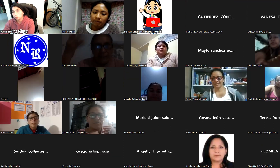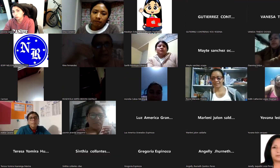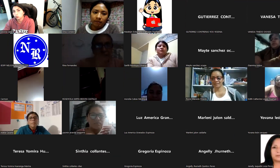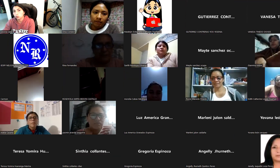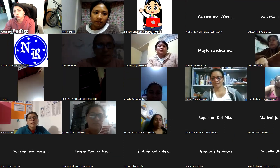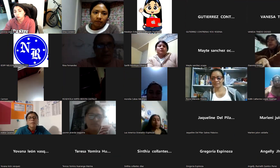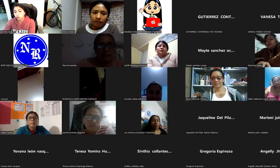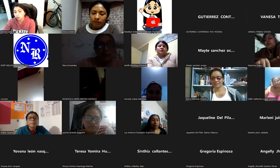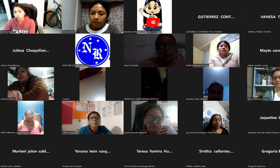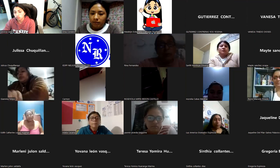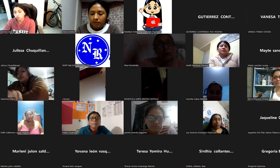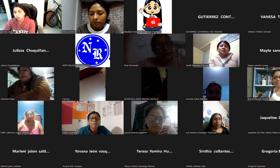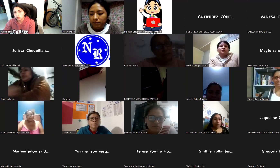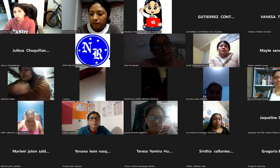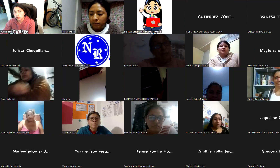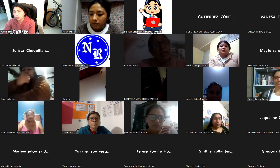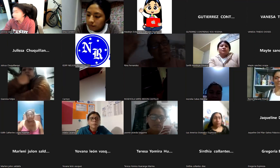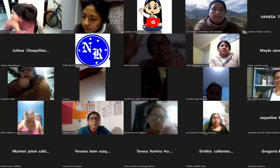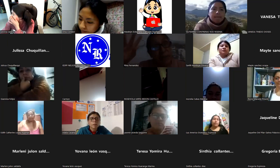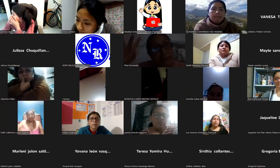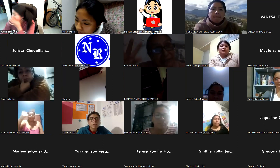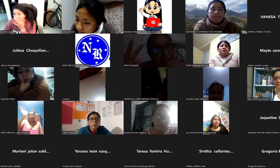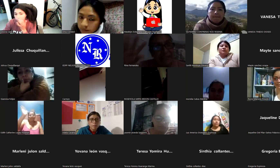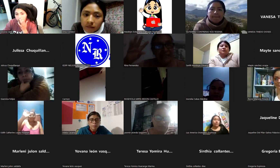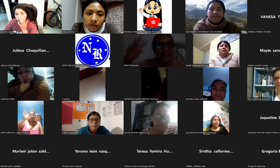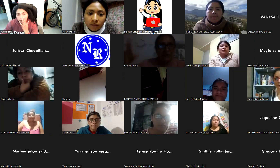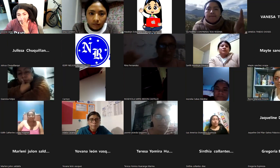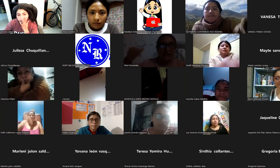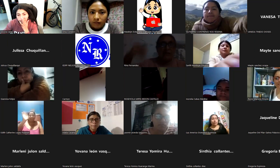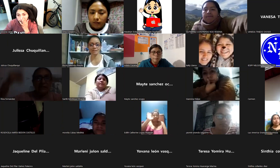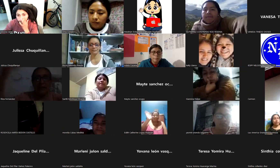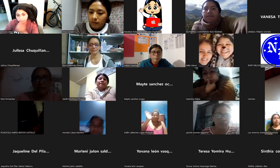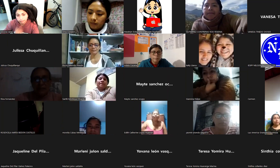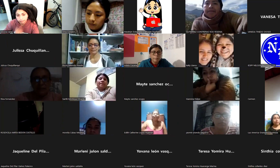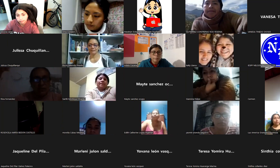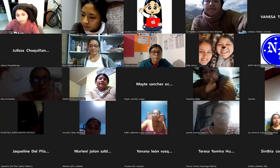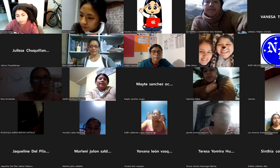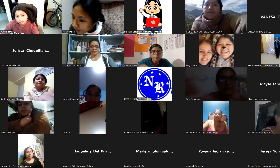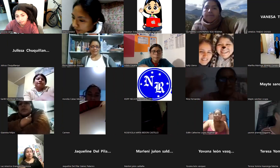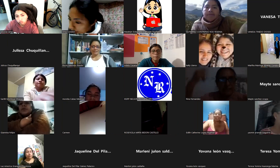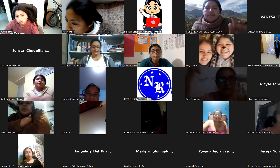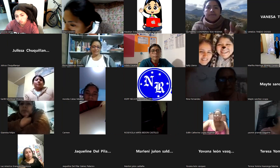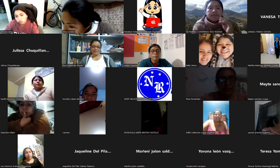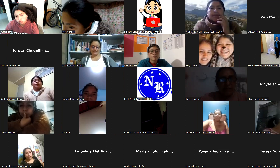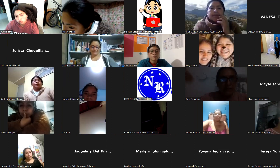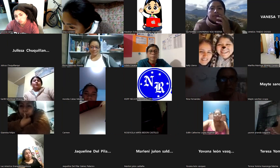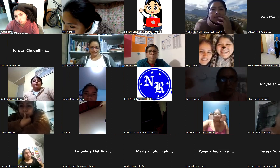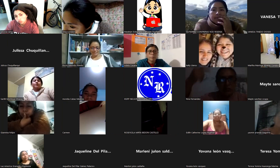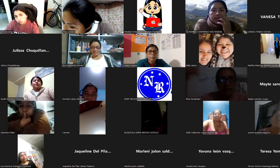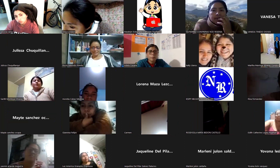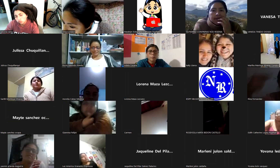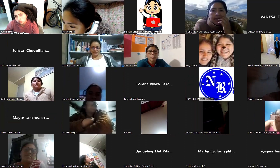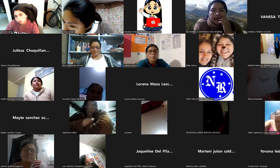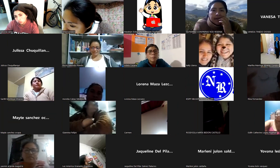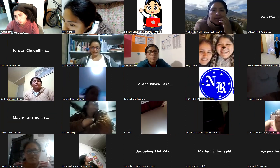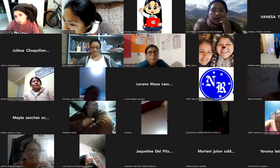El debate, ¿no? A ver, pero vamos, les voy a ir llamando. ¿Qué dije? Levanta la manito y de las que han levantado la manito, yo voy a